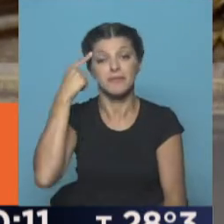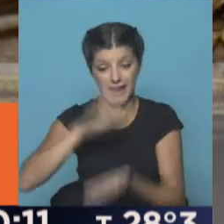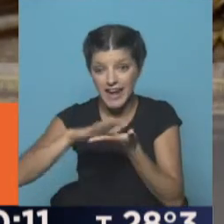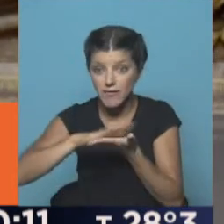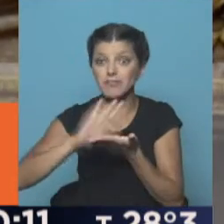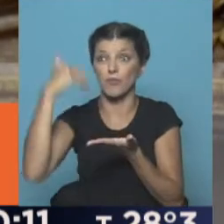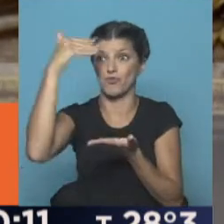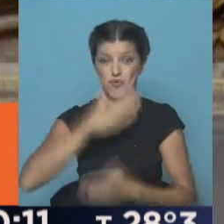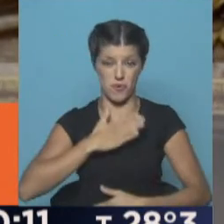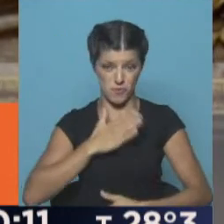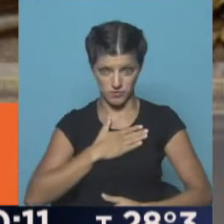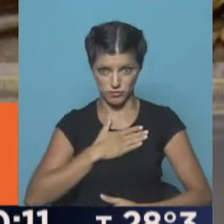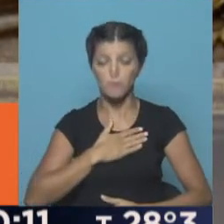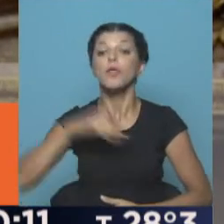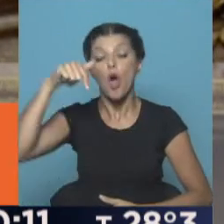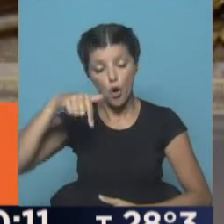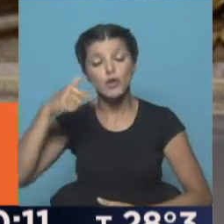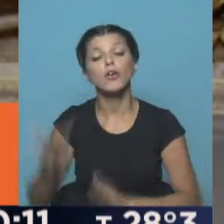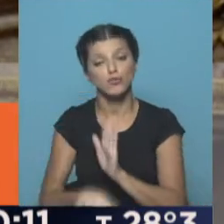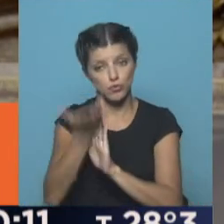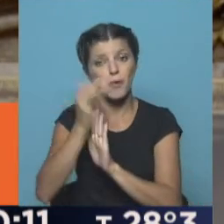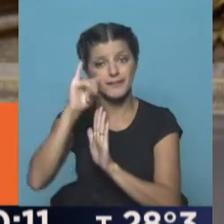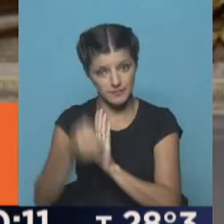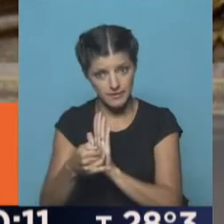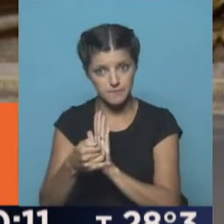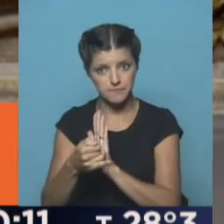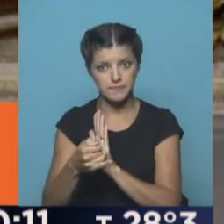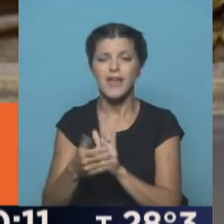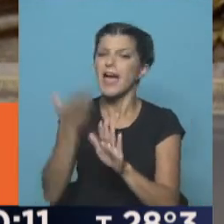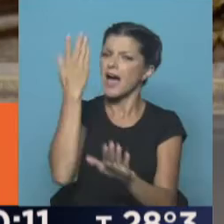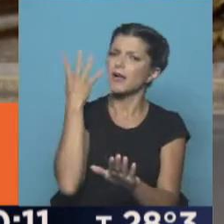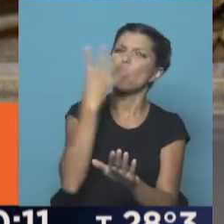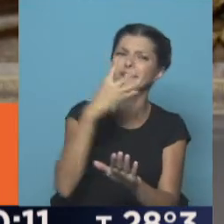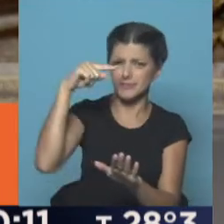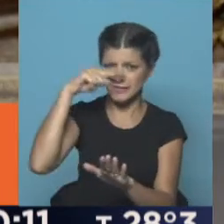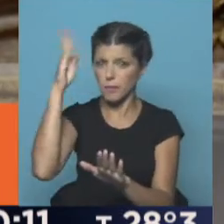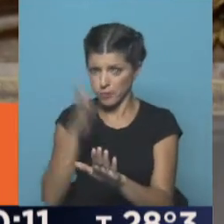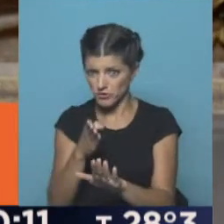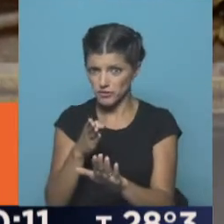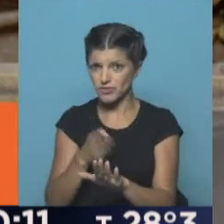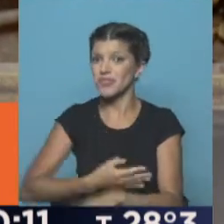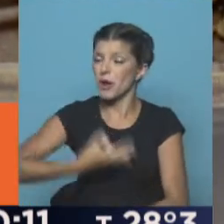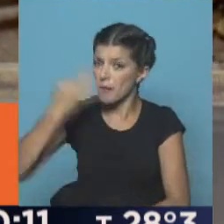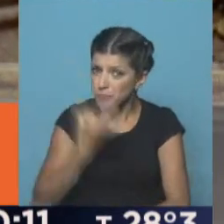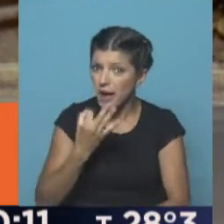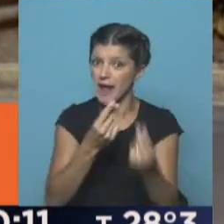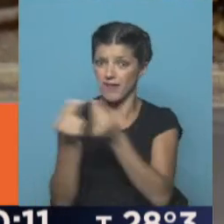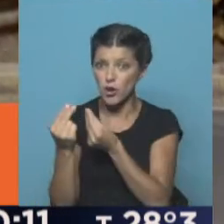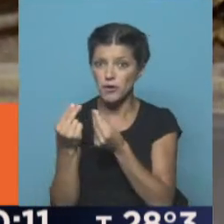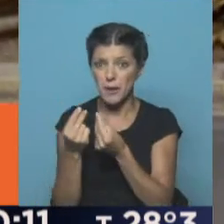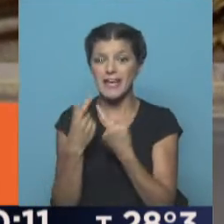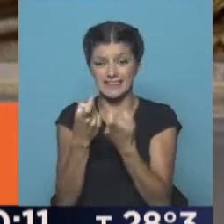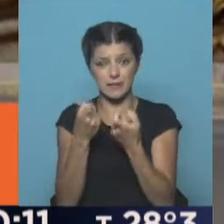y que este aumento ya nos va a ir acercando recién al 47% de lo que vale producir la energía